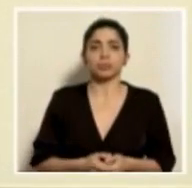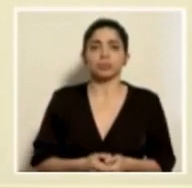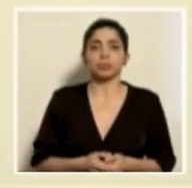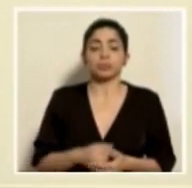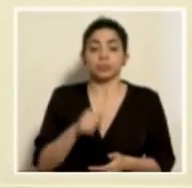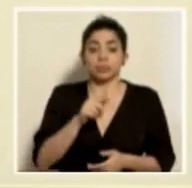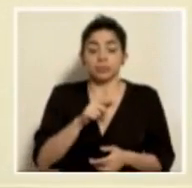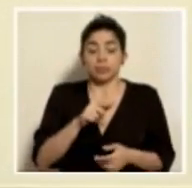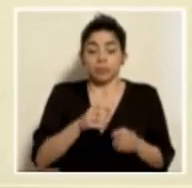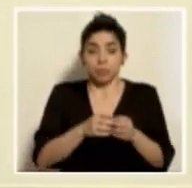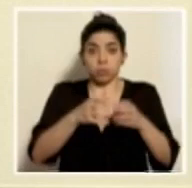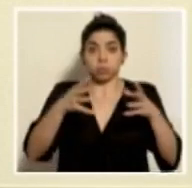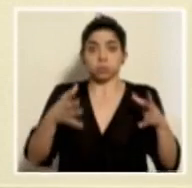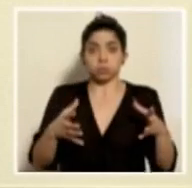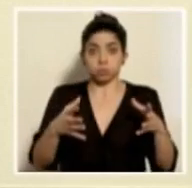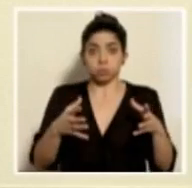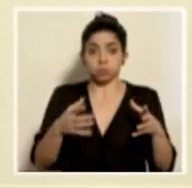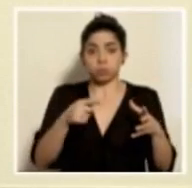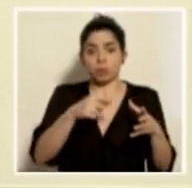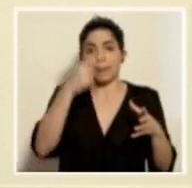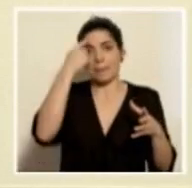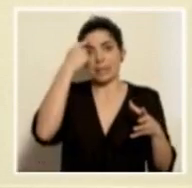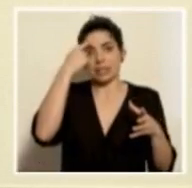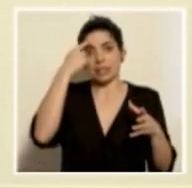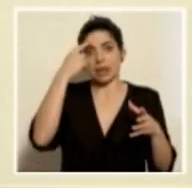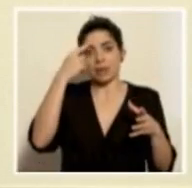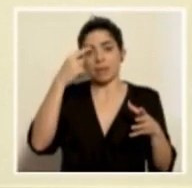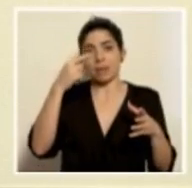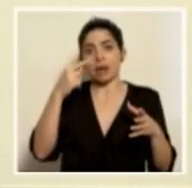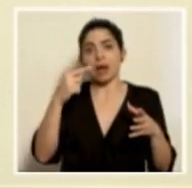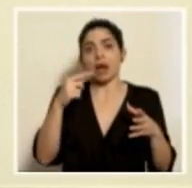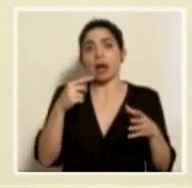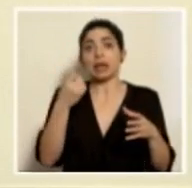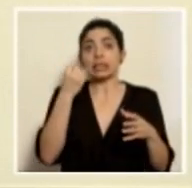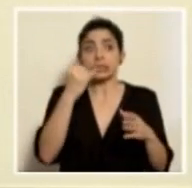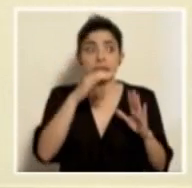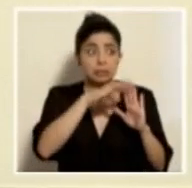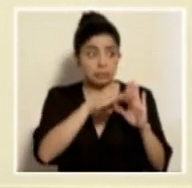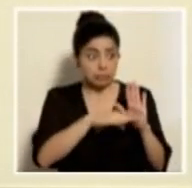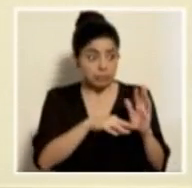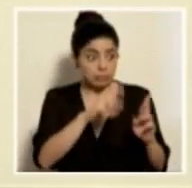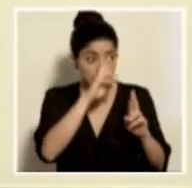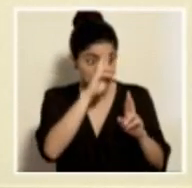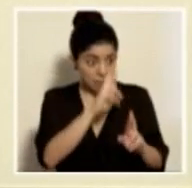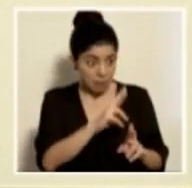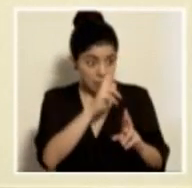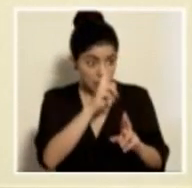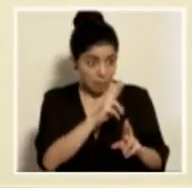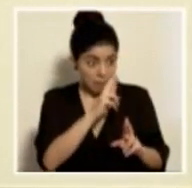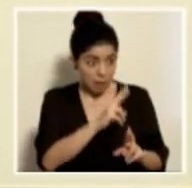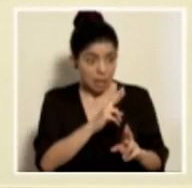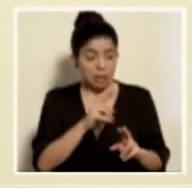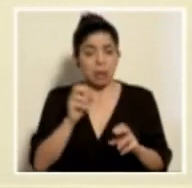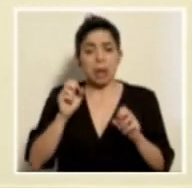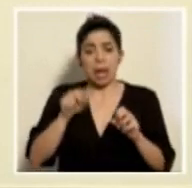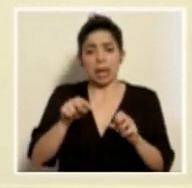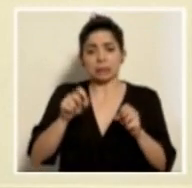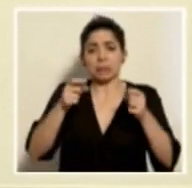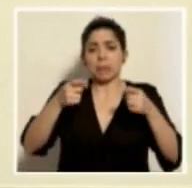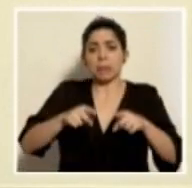Dicho acumulado de casos se proyectaba con acatamiento de medidas iba a ocurrir aproximadamente entre el